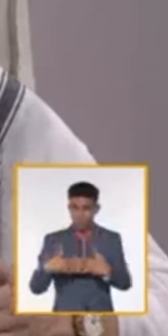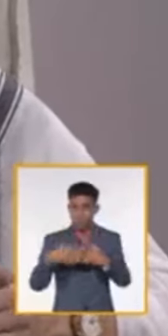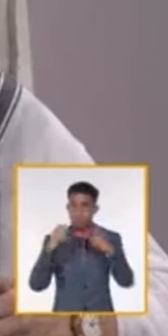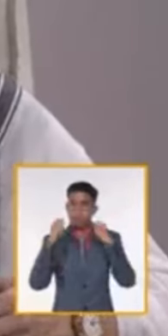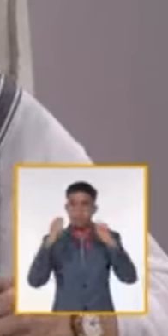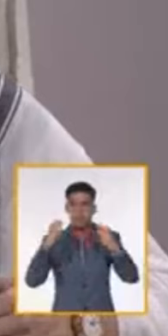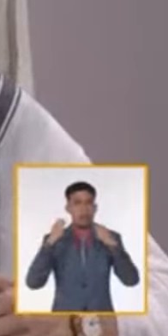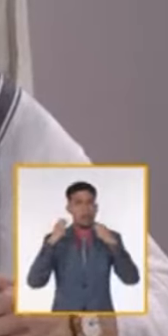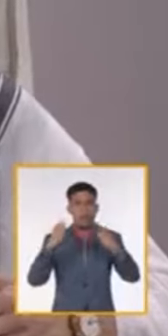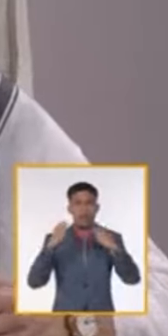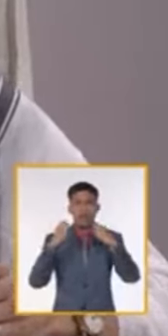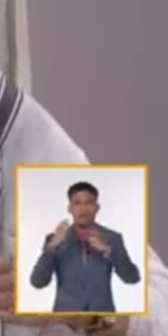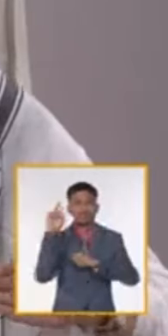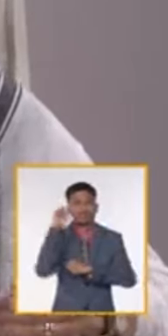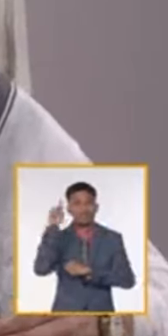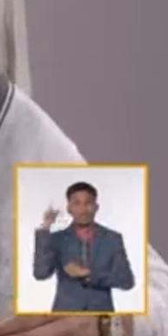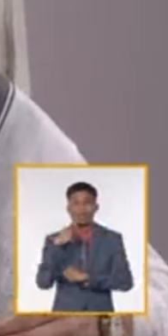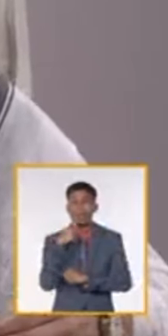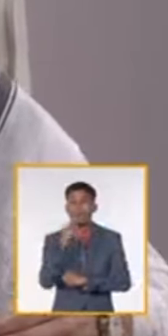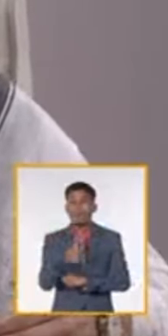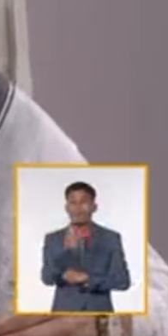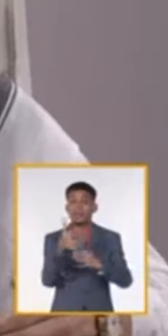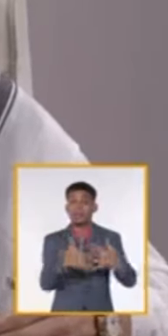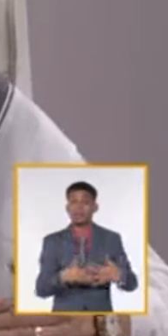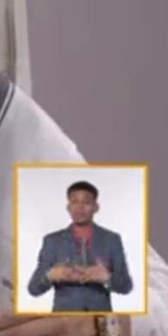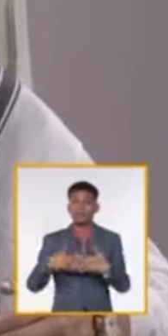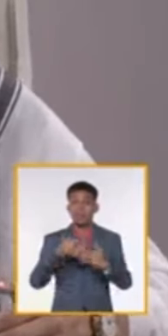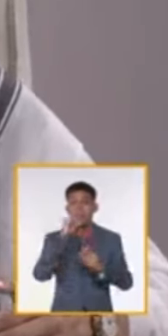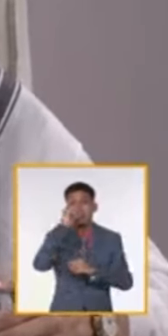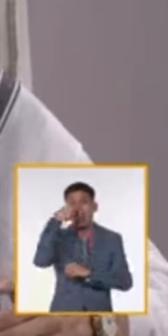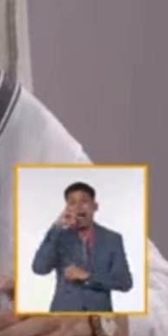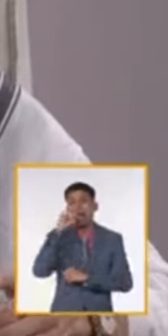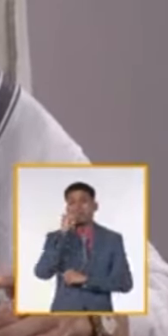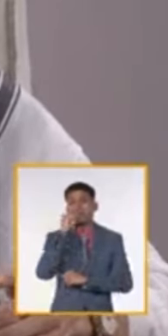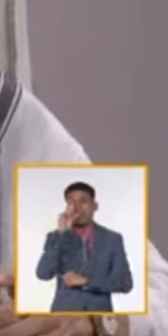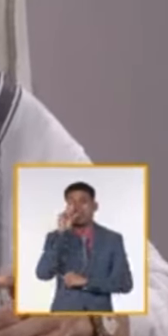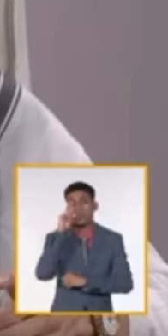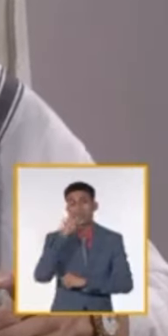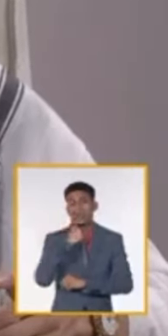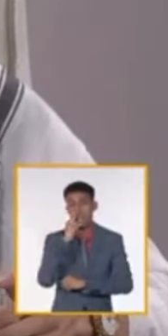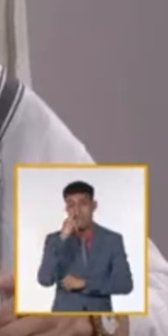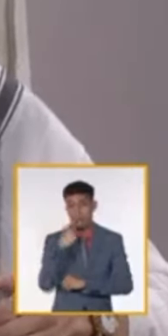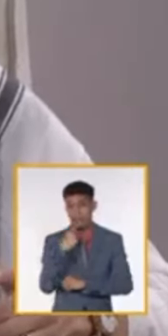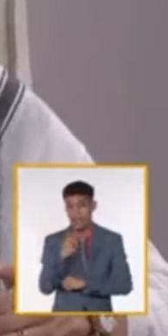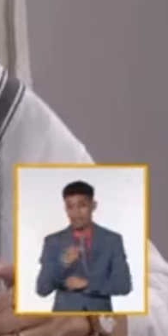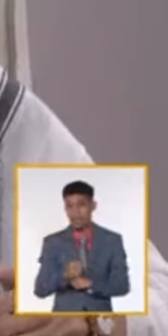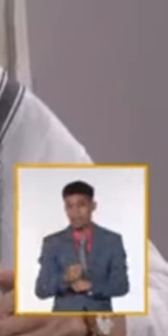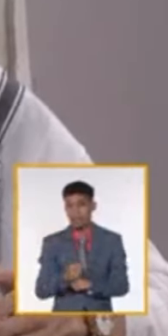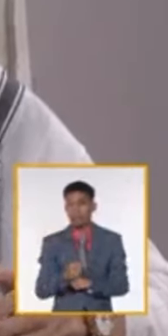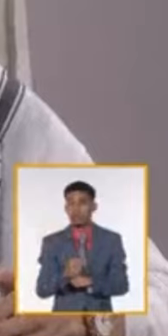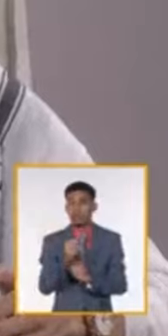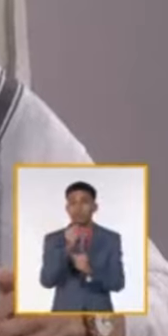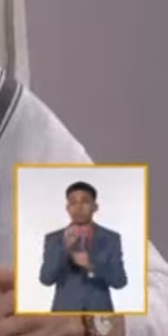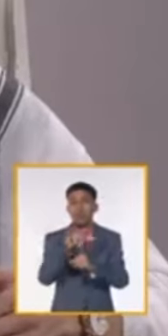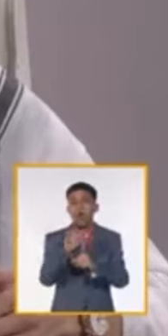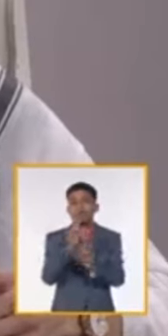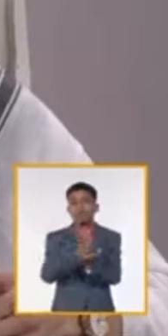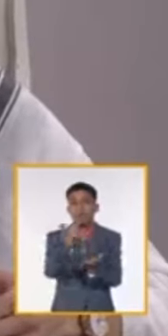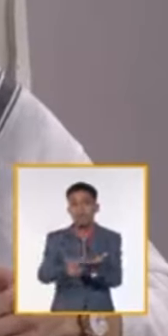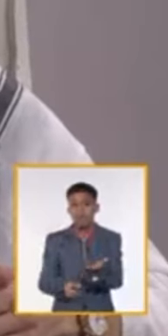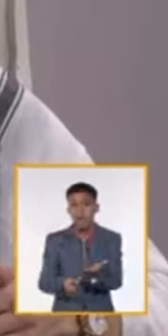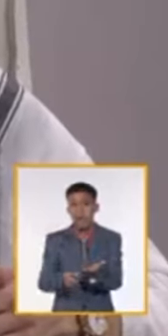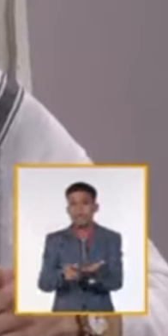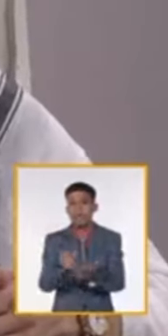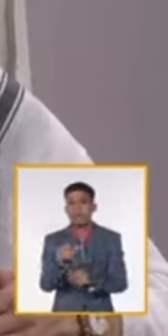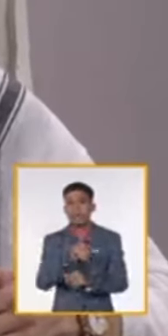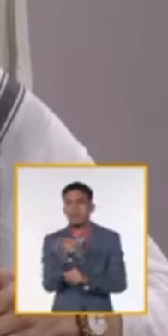eso que dijo Biden de que la invasión a Rafah iba a ser el límite para él. Lo que hemos visto es que ya Rafah fue invadida, ya hemos visto las masacres